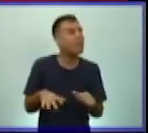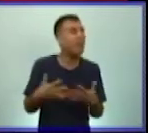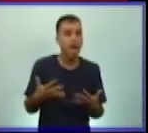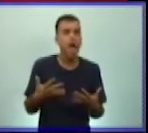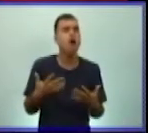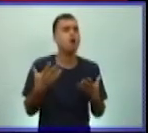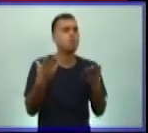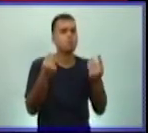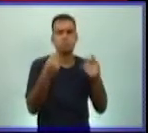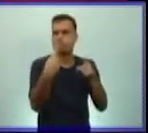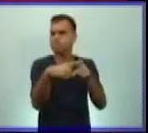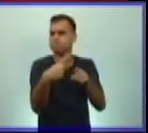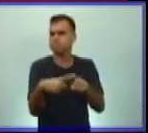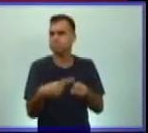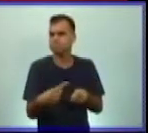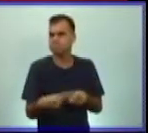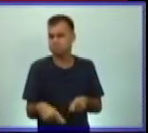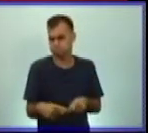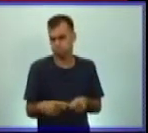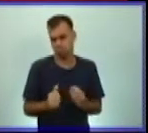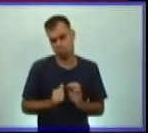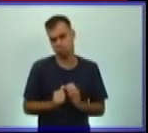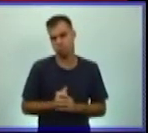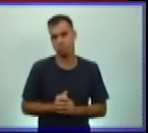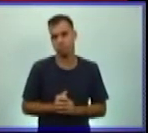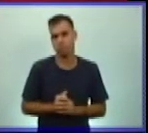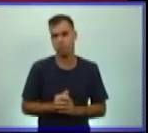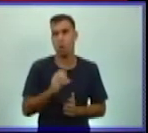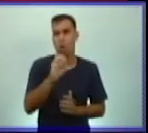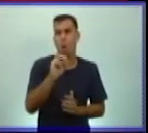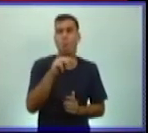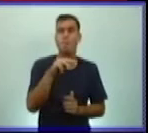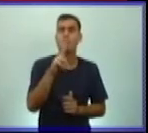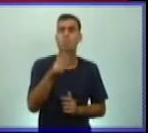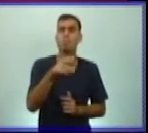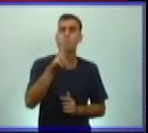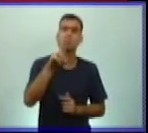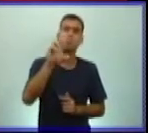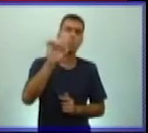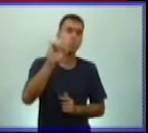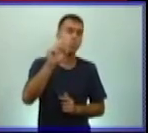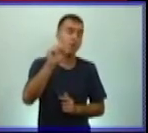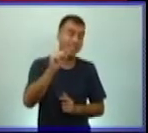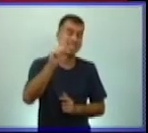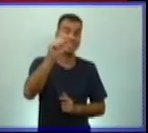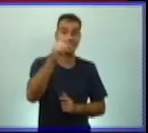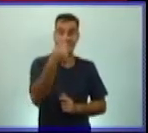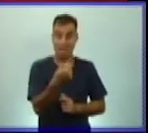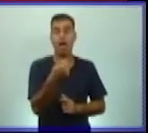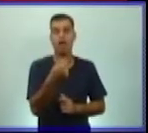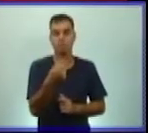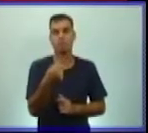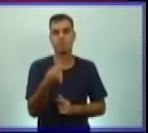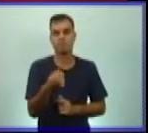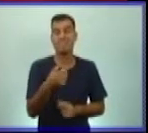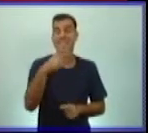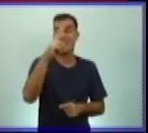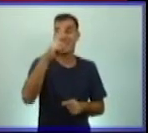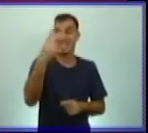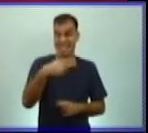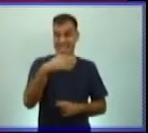o unas cuantas sustancias compuestas. Por ejemplo, con los hidrocarburos. Los hidrocarburos son